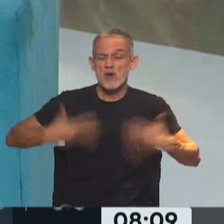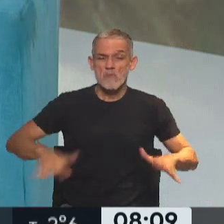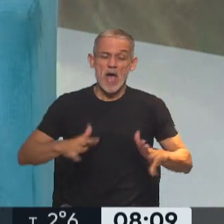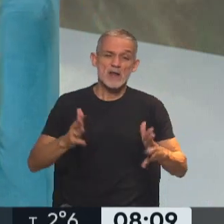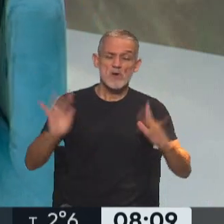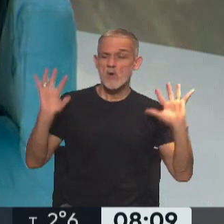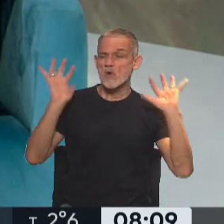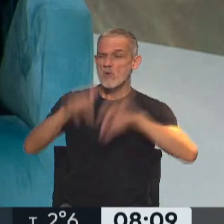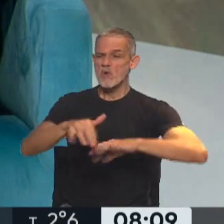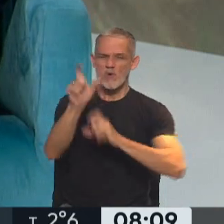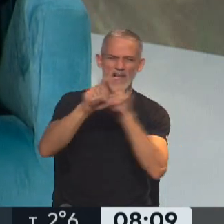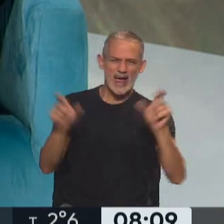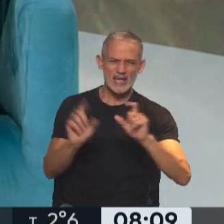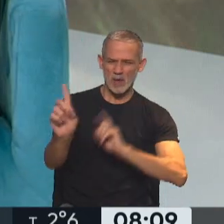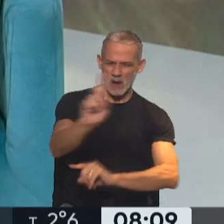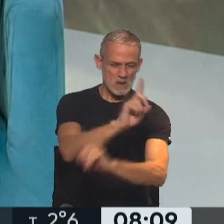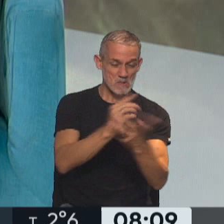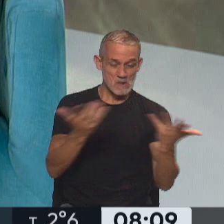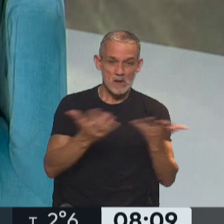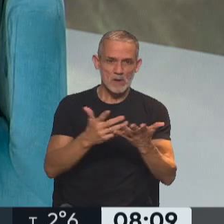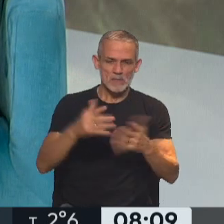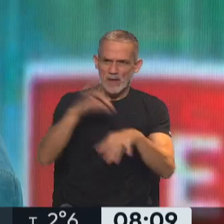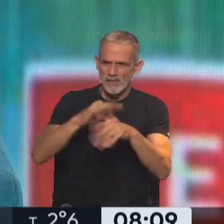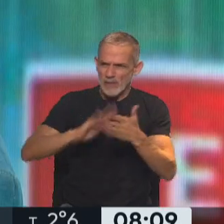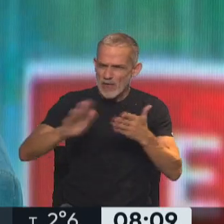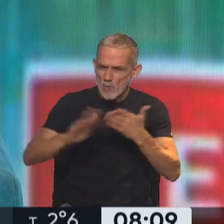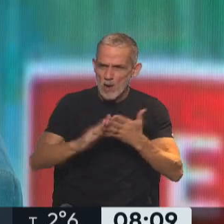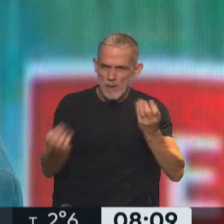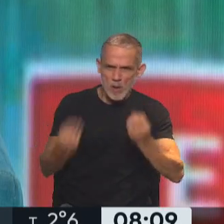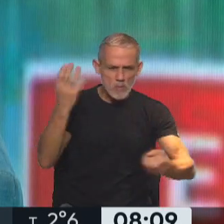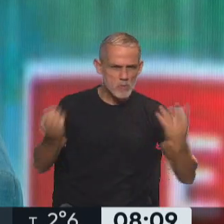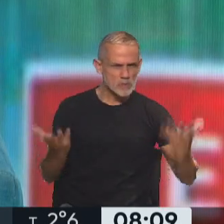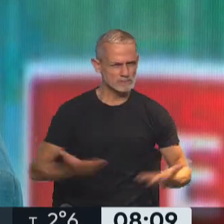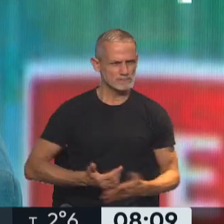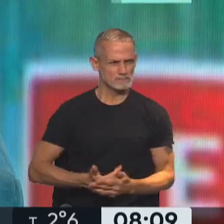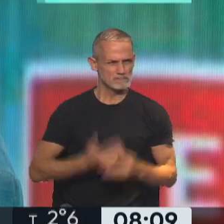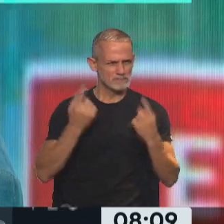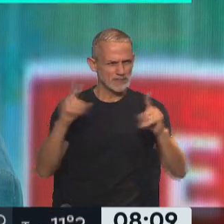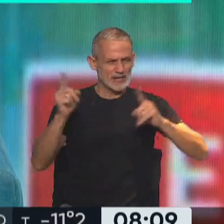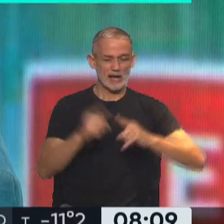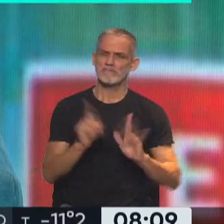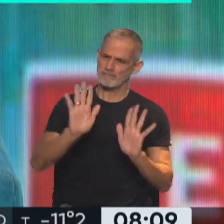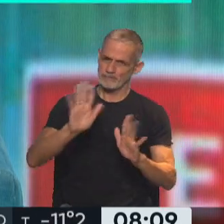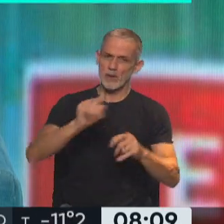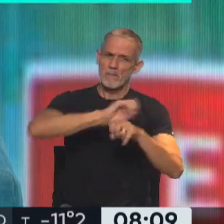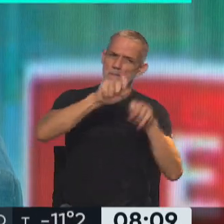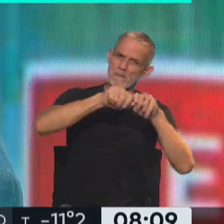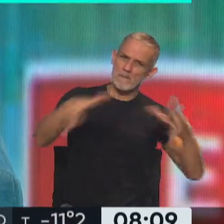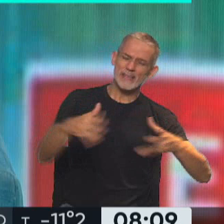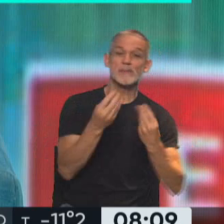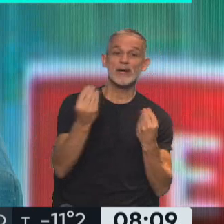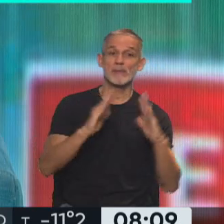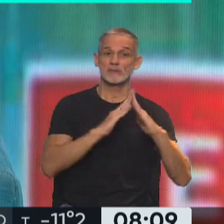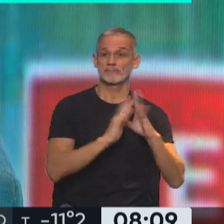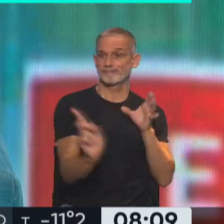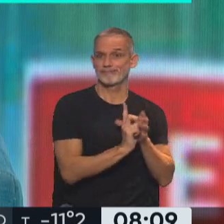nos aglutinamos y de golpe aparecen todo este tipo de enfermedades nuevas. Sí. A ver, yo creo que, por un lado, algo que sucedió durante la pandemia es el